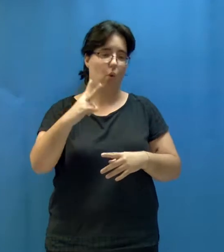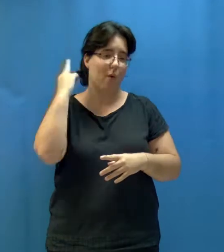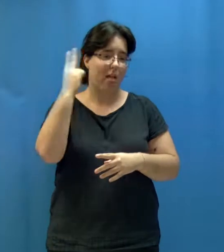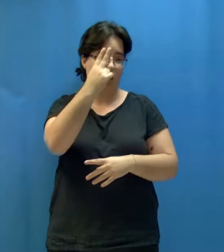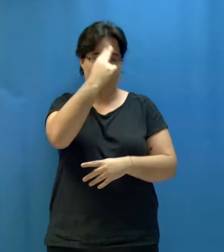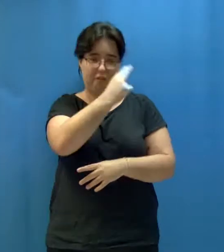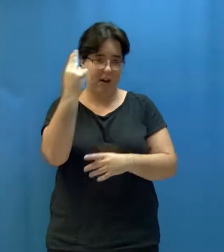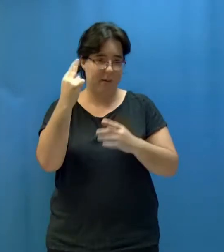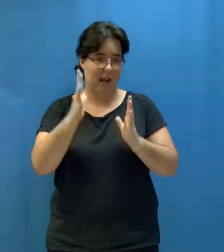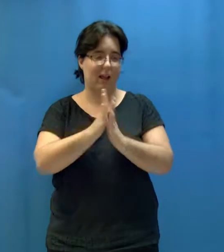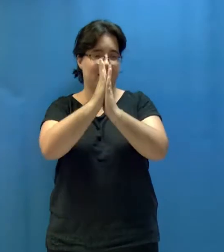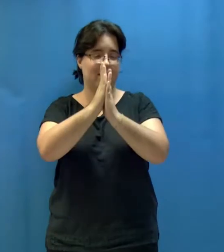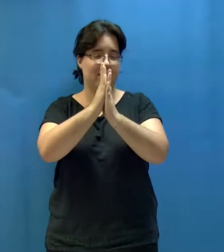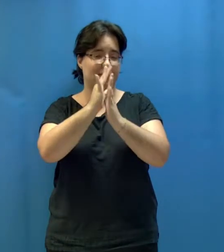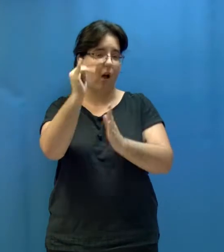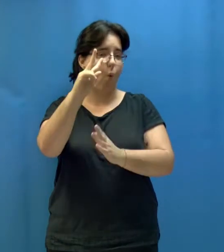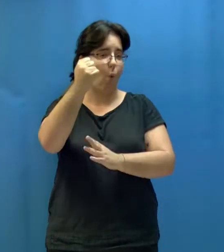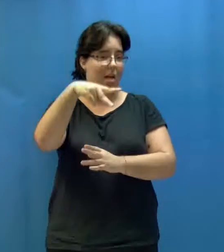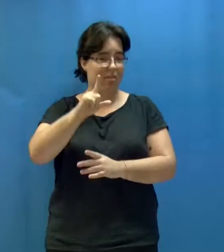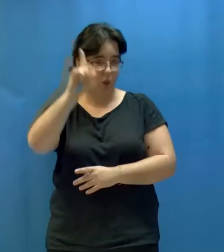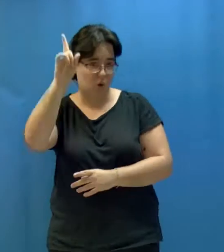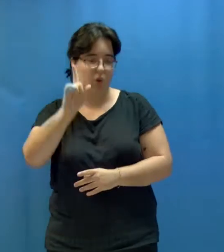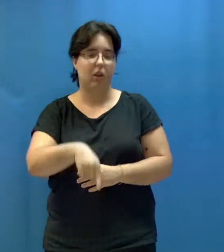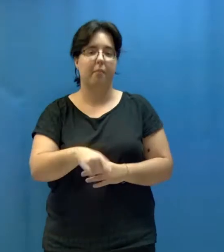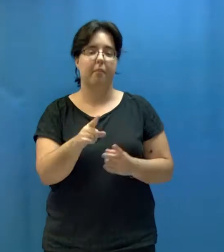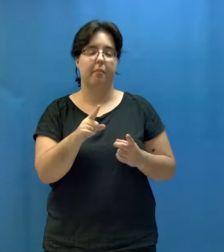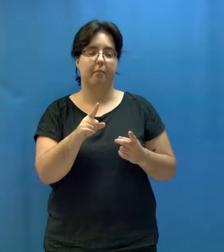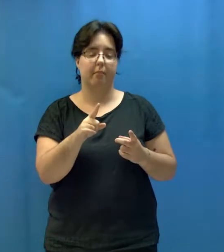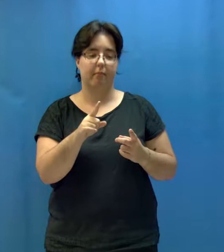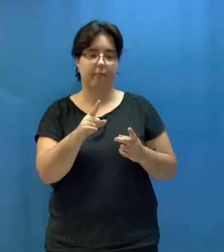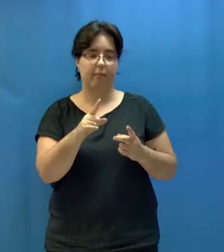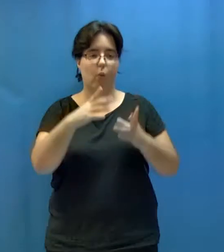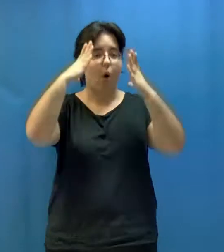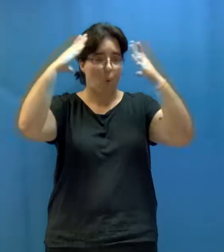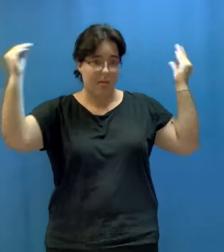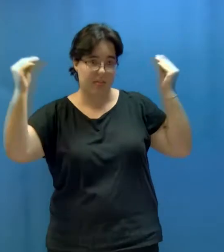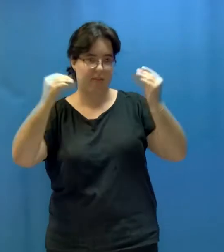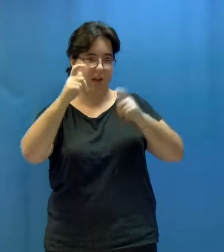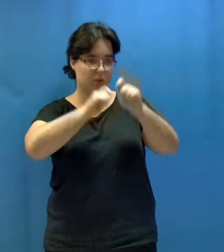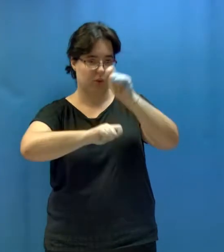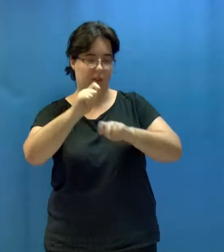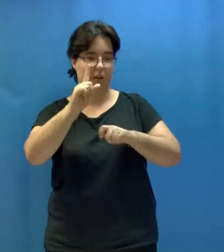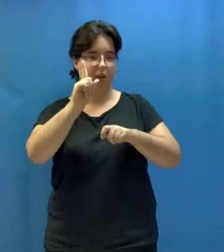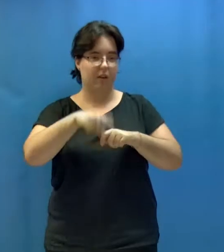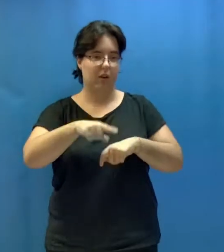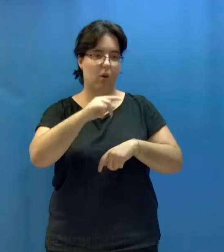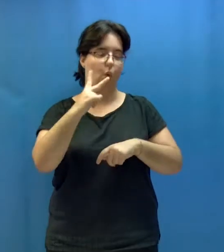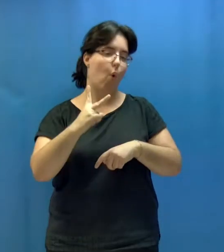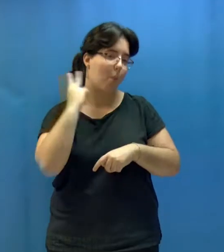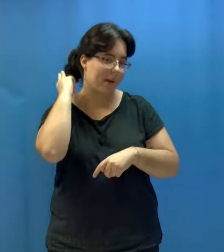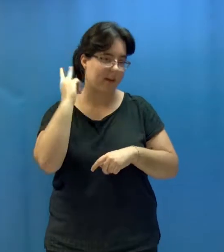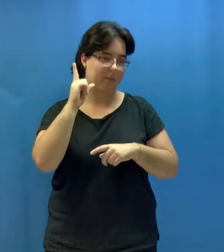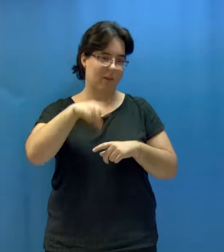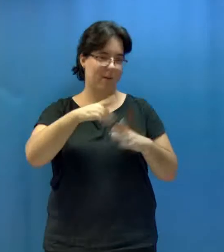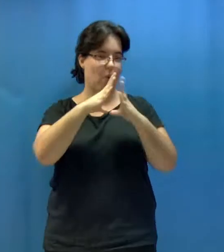Dios, Asociación Hermandad de Veteranos de las Fuerzas Armadas y Guardia Civil, Mayores Bedruna, Jubilemus, Raval de la Uji, Parque